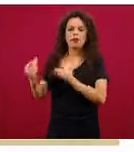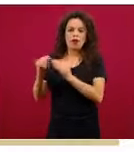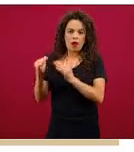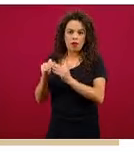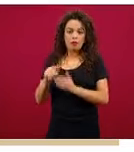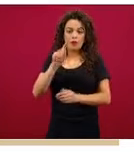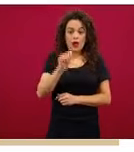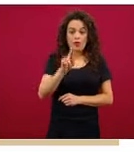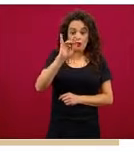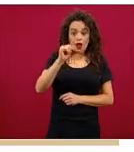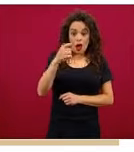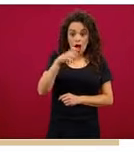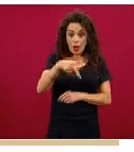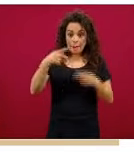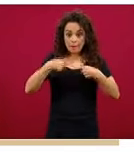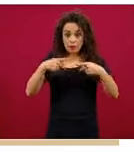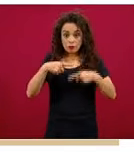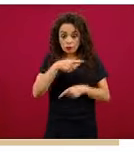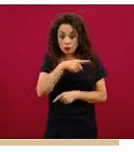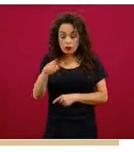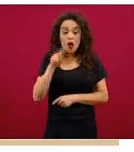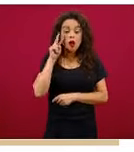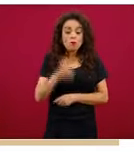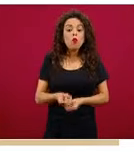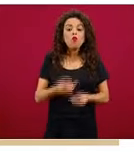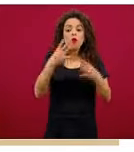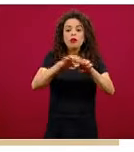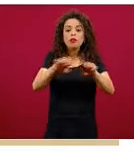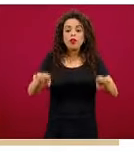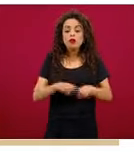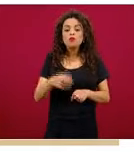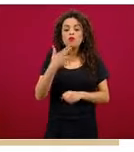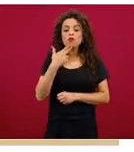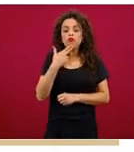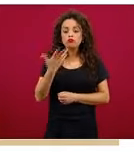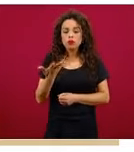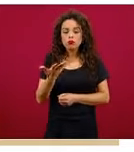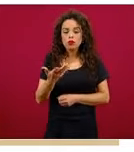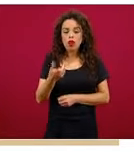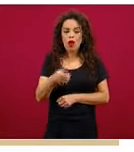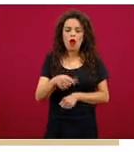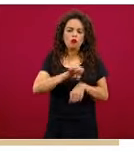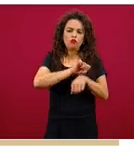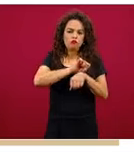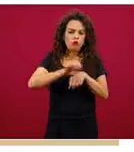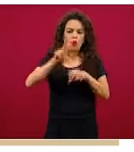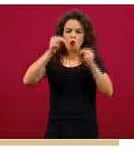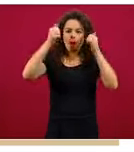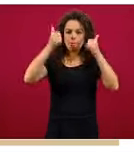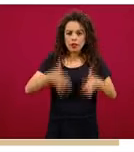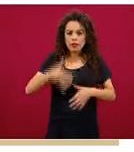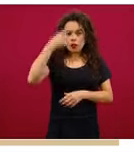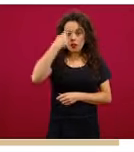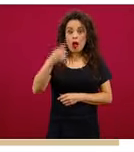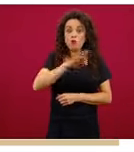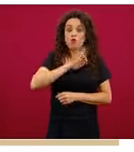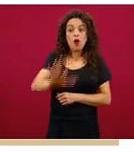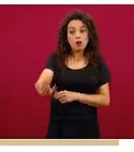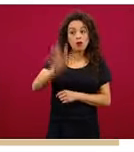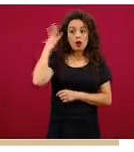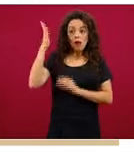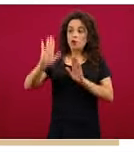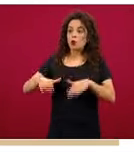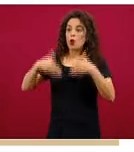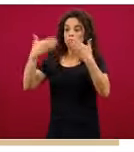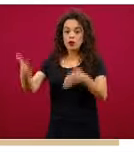del personal, del equipo, que tiene que ser muy ligero y transportable para poder llegar en el menor tiempo posible a la